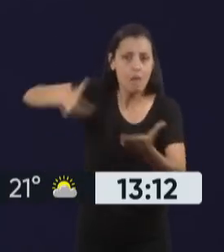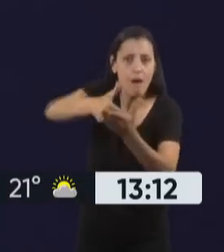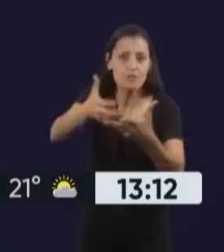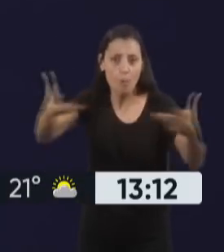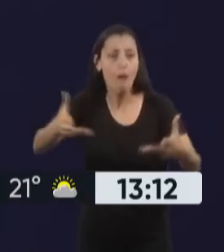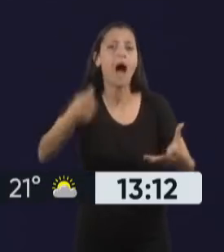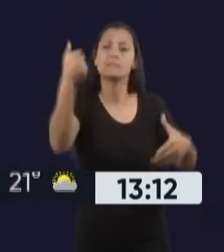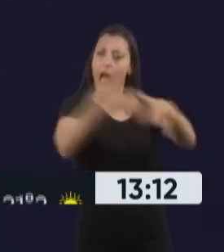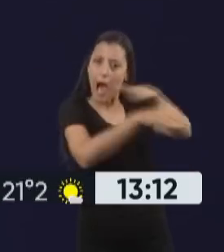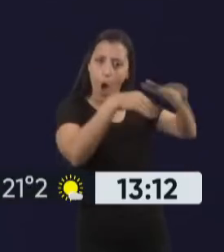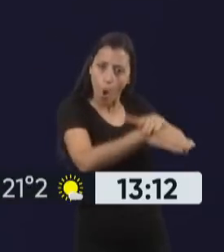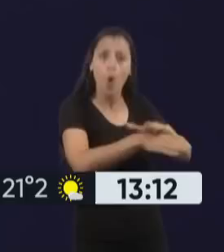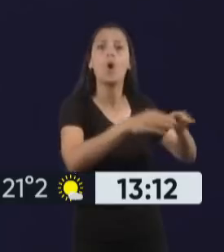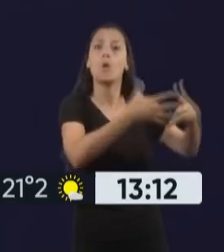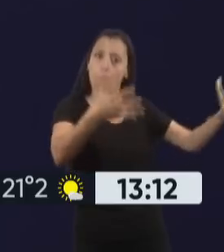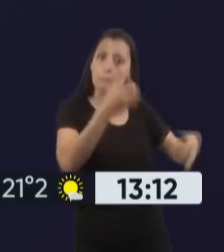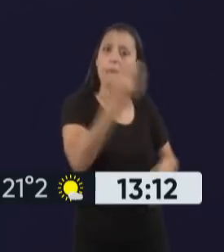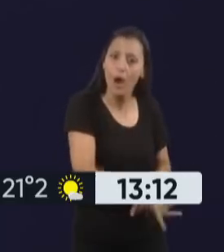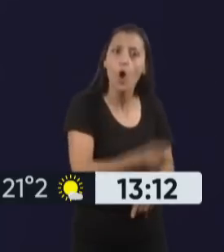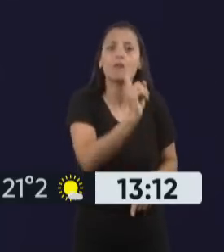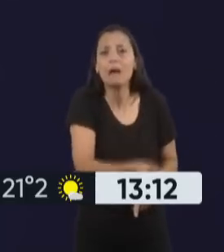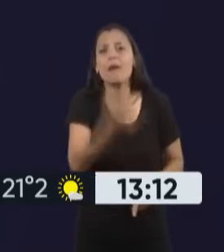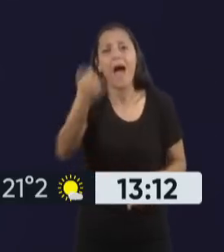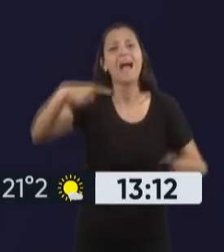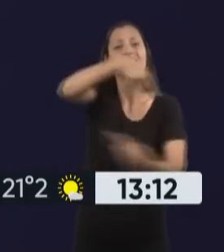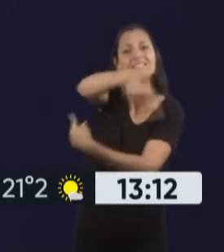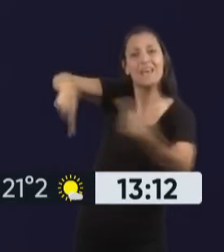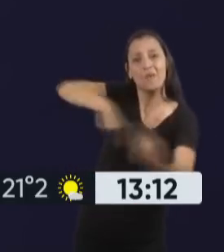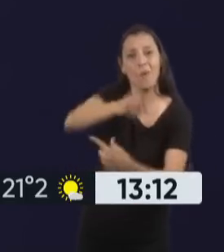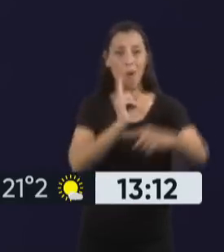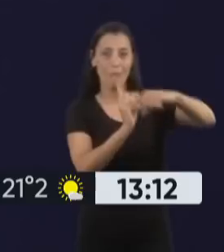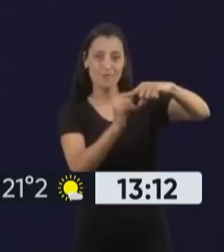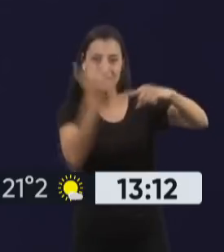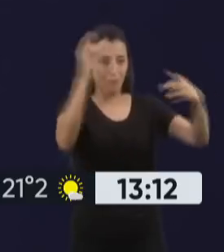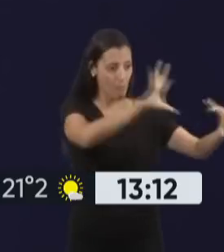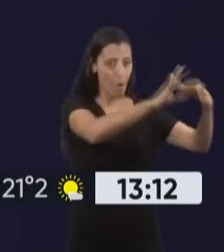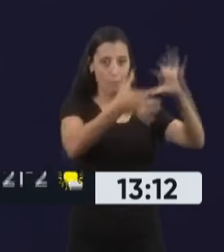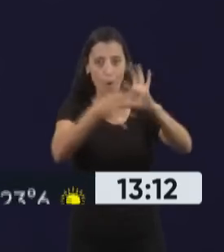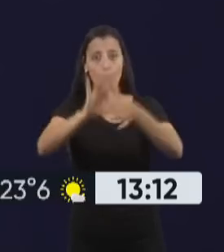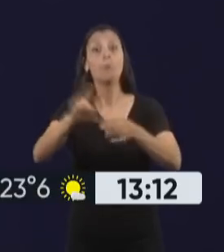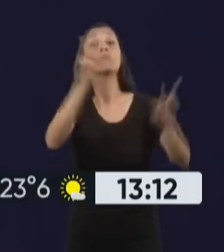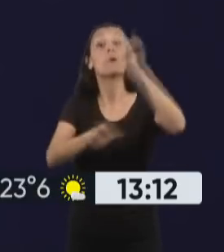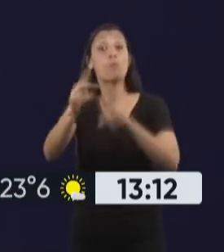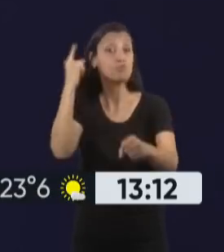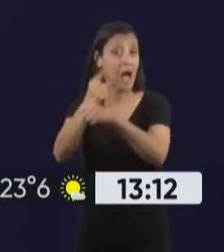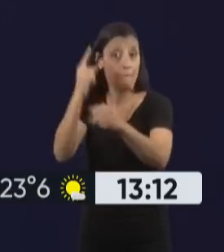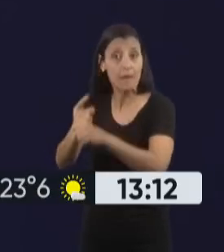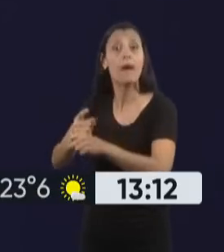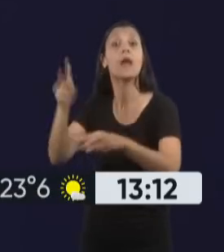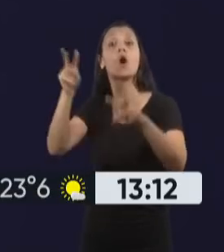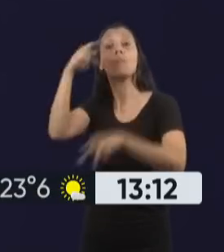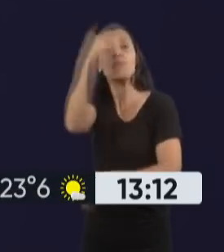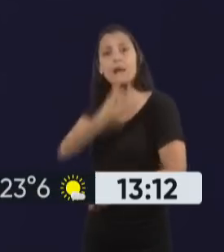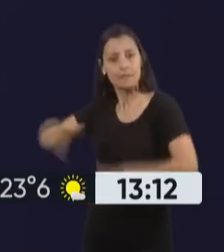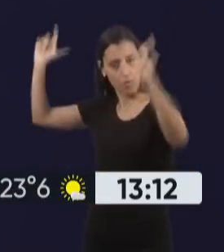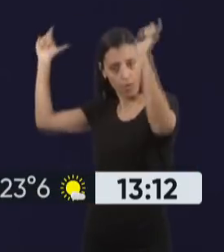para que ese ahorro lo use otra persona. Hay todo un círculo virtuoso en el achicamiento del Estado. De hecho, lo que vos te pasó en los últimos 20